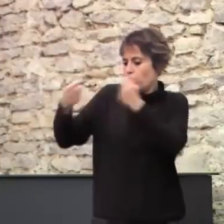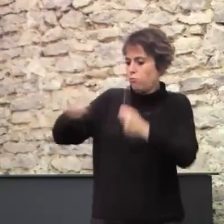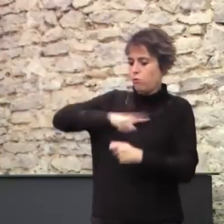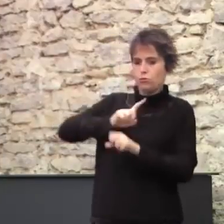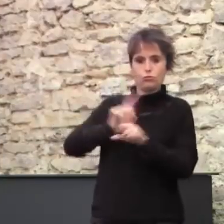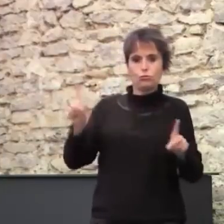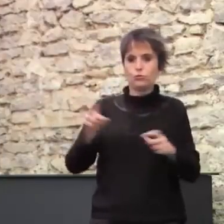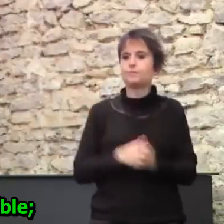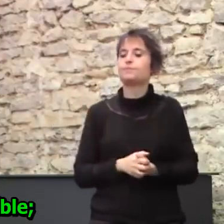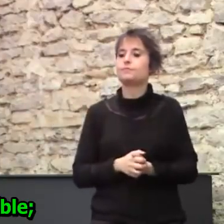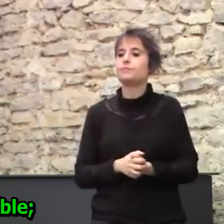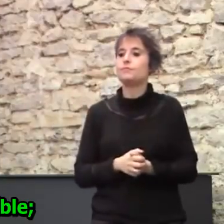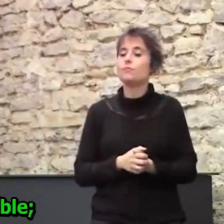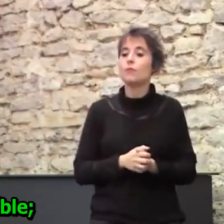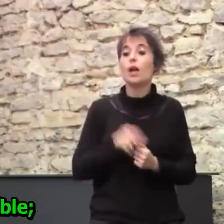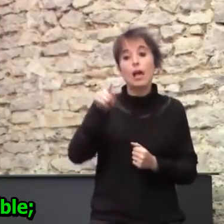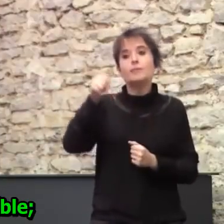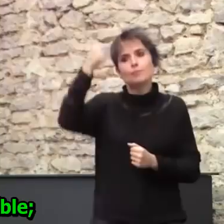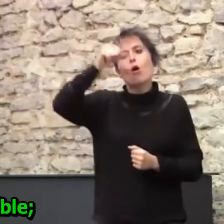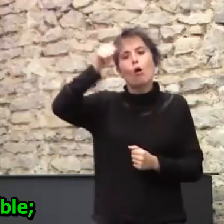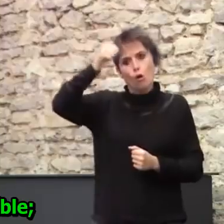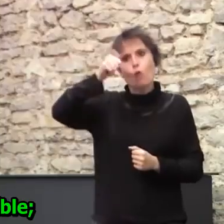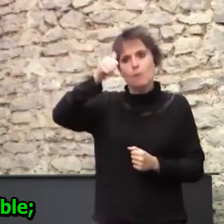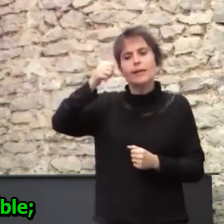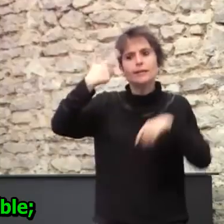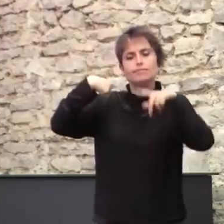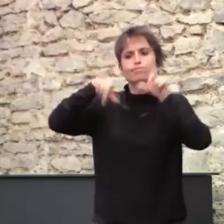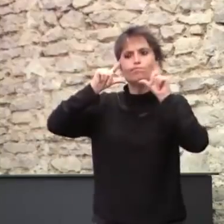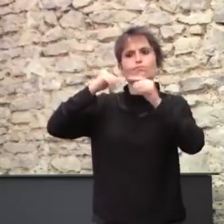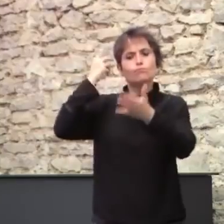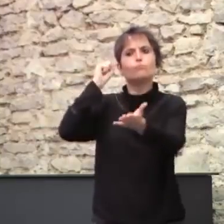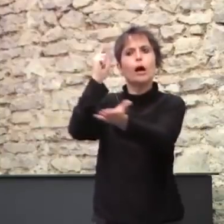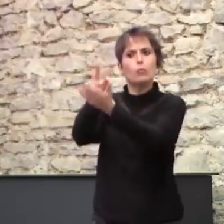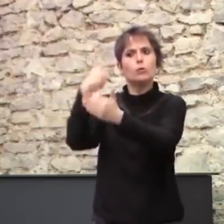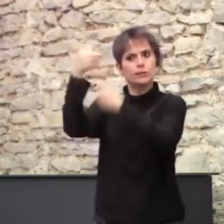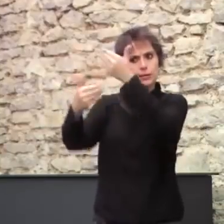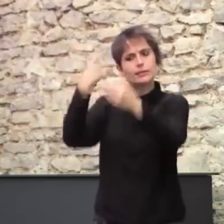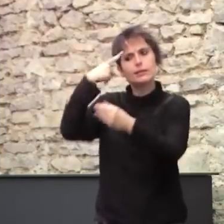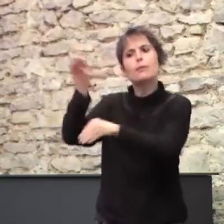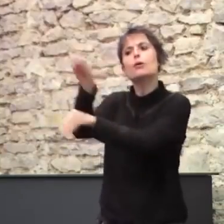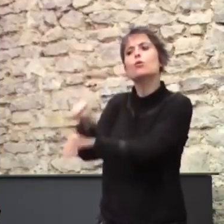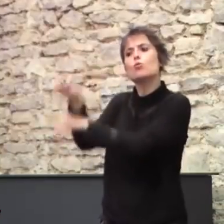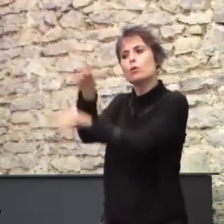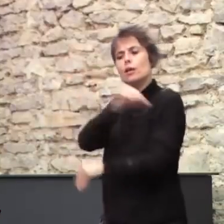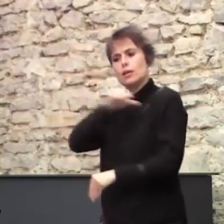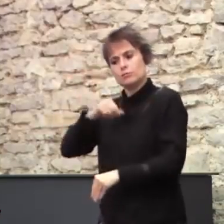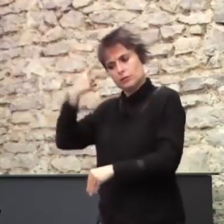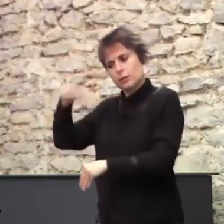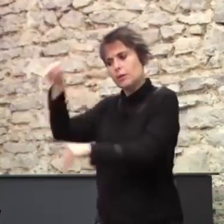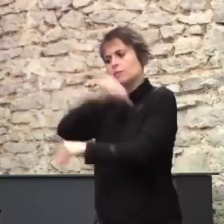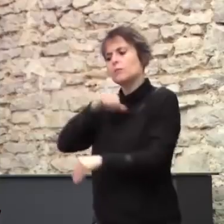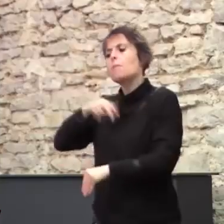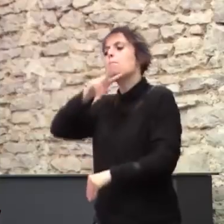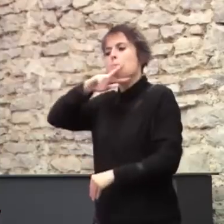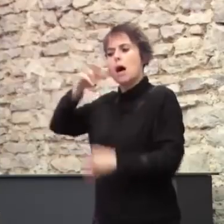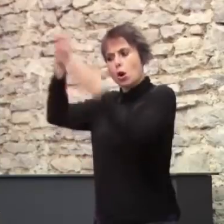claro. Los hombres ahí tienen un reto increíble, ¿no? El tema de también aprender a cuidarse a sí mismos, el tema de